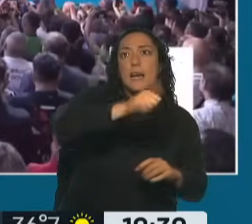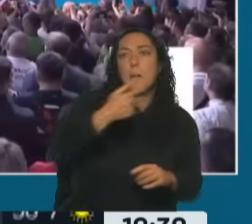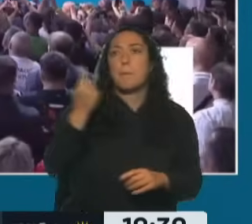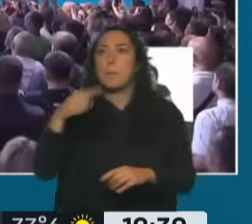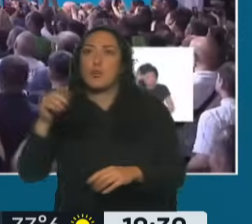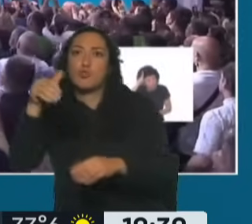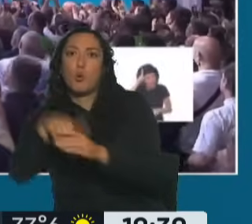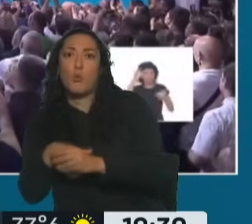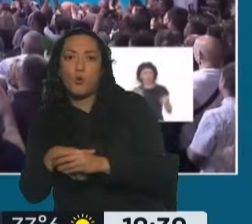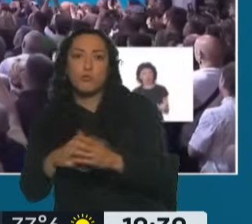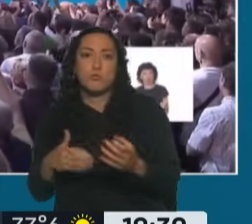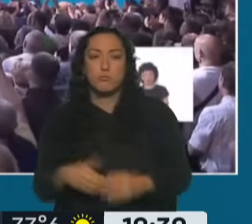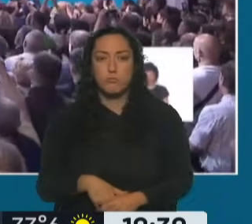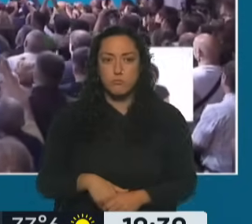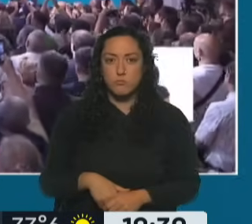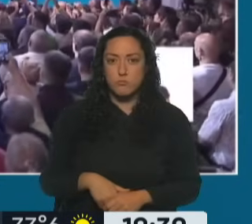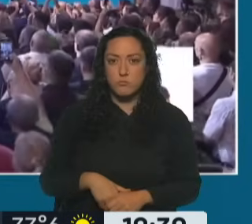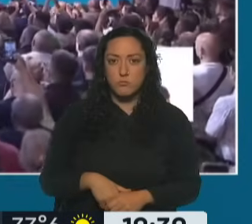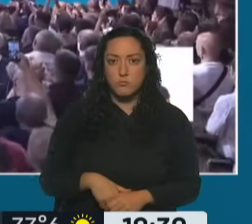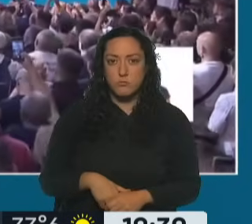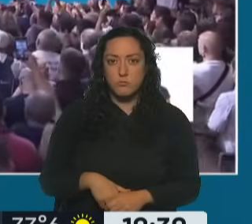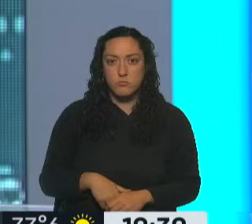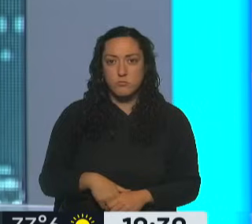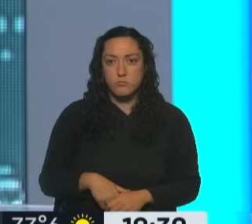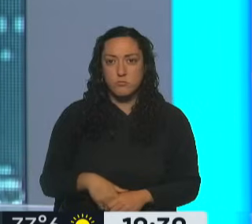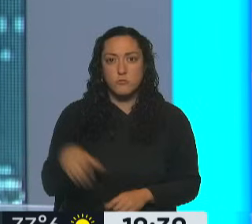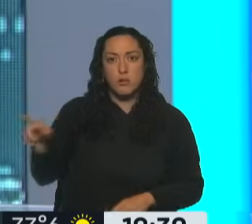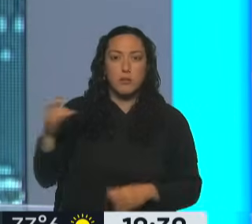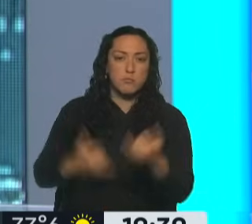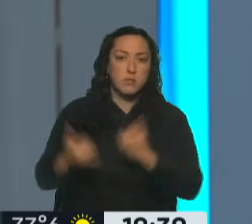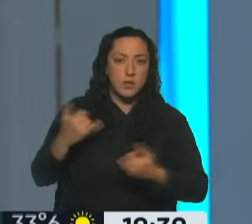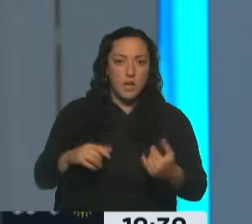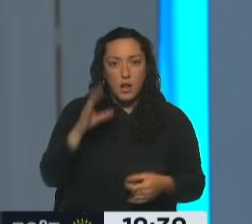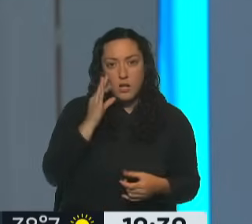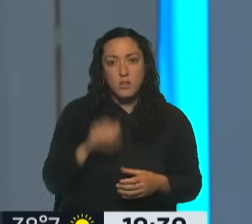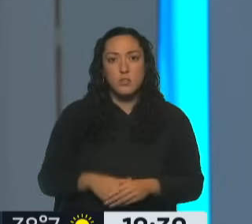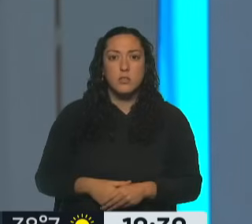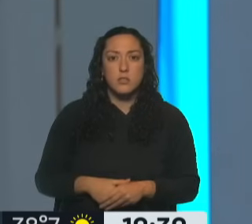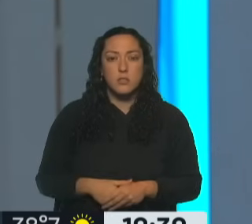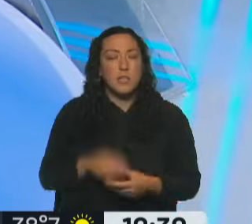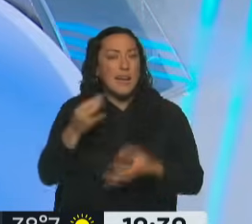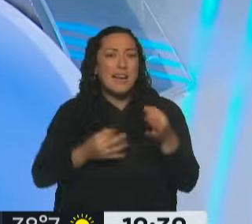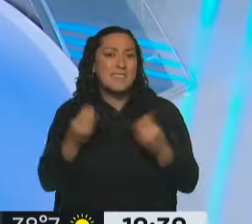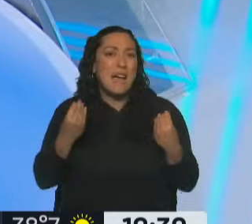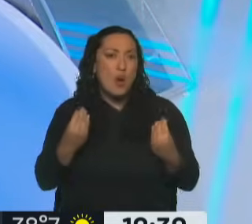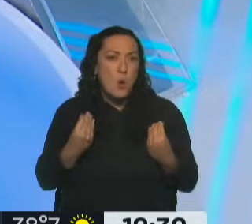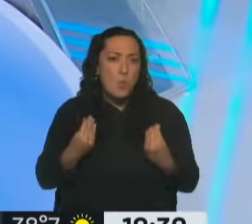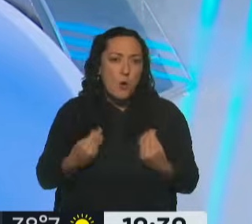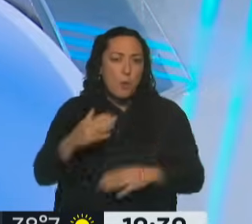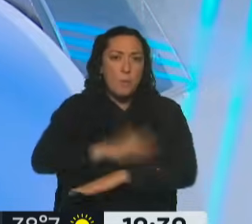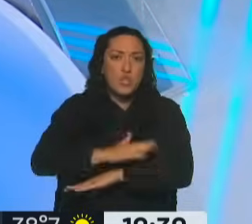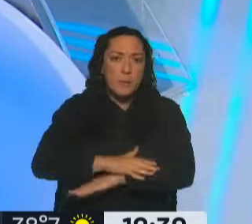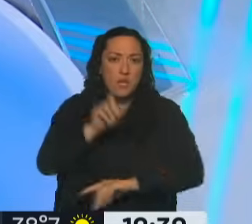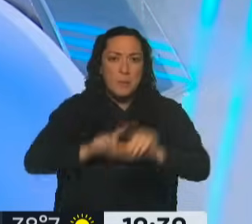voto por. ¿Cómo se entiende? Ahí Raúl nos aproximó una definición. Es que, ¿Cómo se analiza eso? mira, el fenómeno